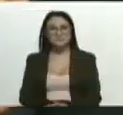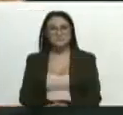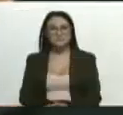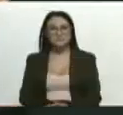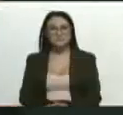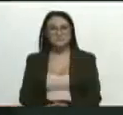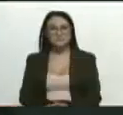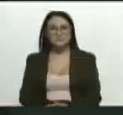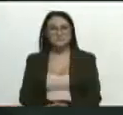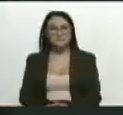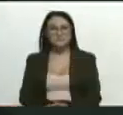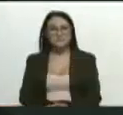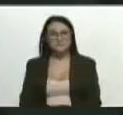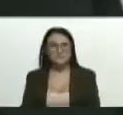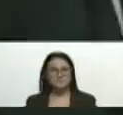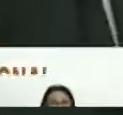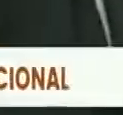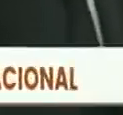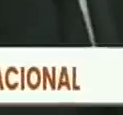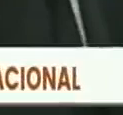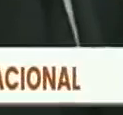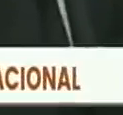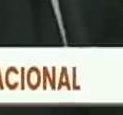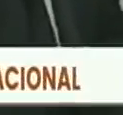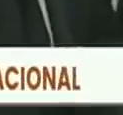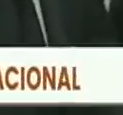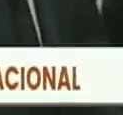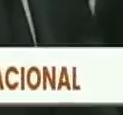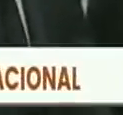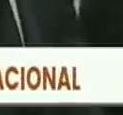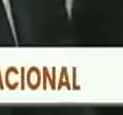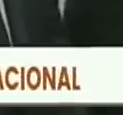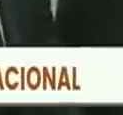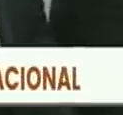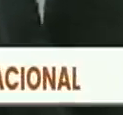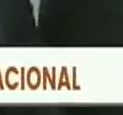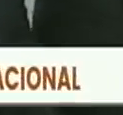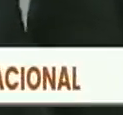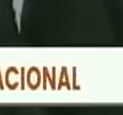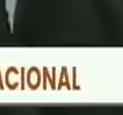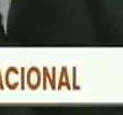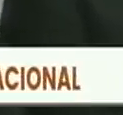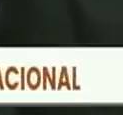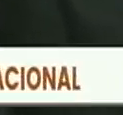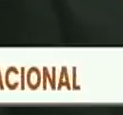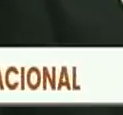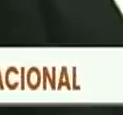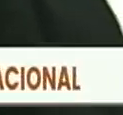Con sincronismo de relojería,